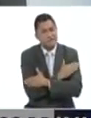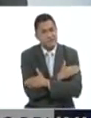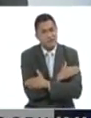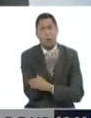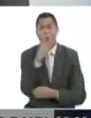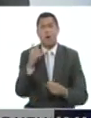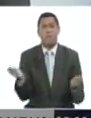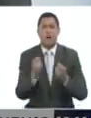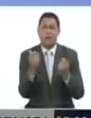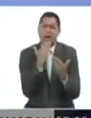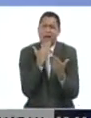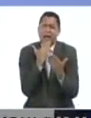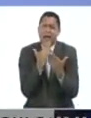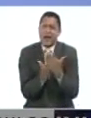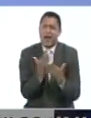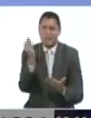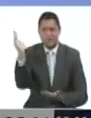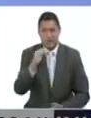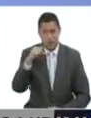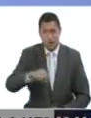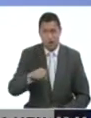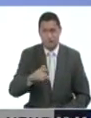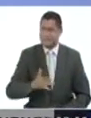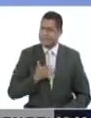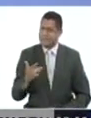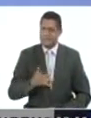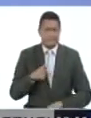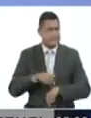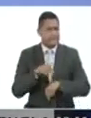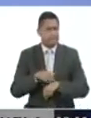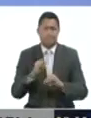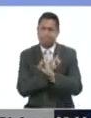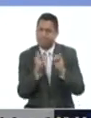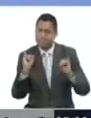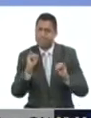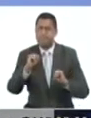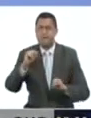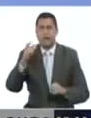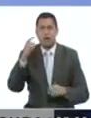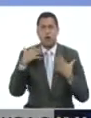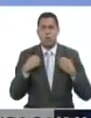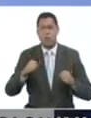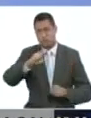excelente programa. Muchísimas gracias por su presencia el día de hoy. Lamentablemente hemos llegado al final de Noticias Globovisión Salud.